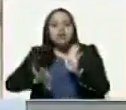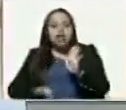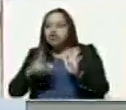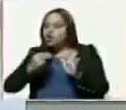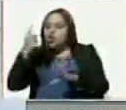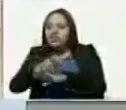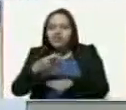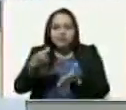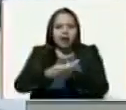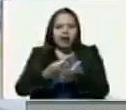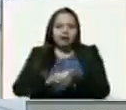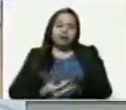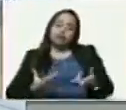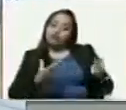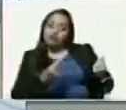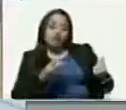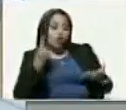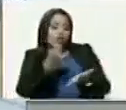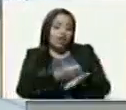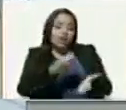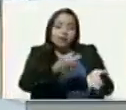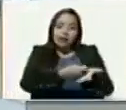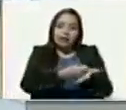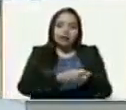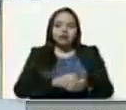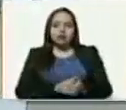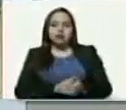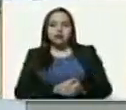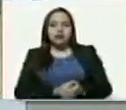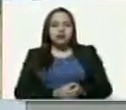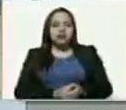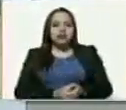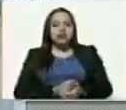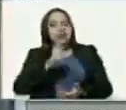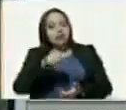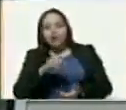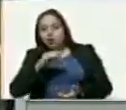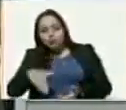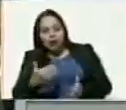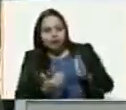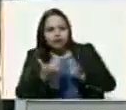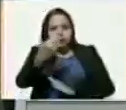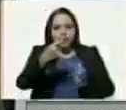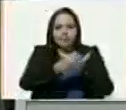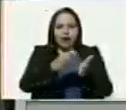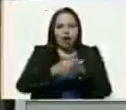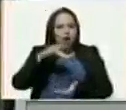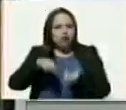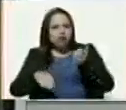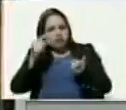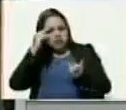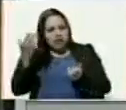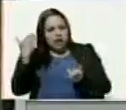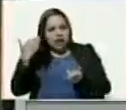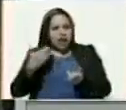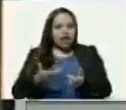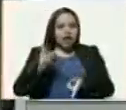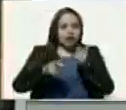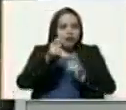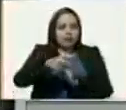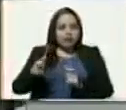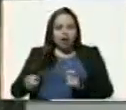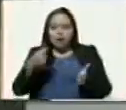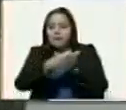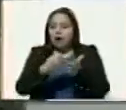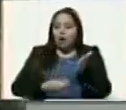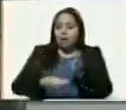a pagar ese impuesto. No está obligado a cancelar. No está obligado a cancelar. Ni tampoco se tienen que subir los precios motivados a eso. Uno ha visto en los últimos días una serie de consideraciones, tal